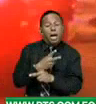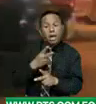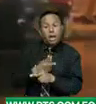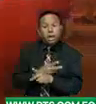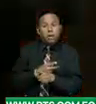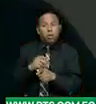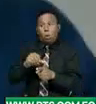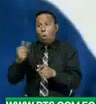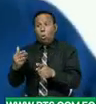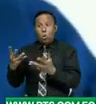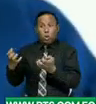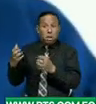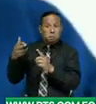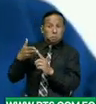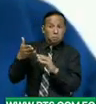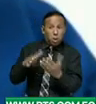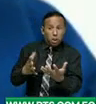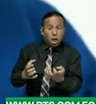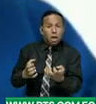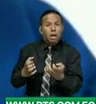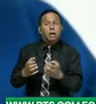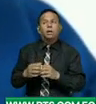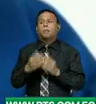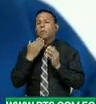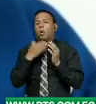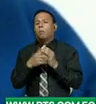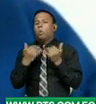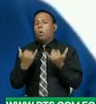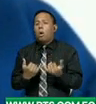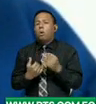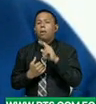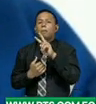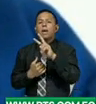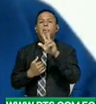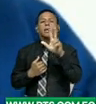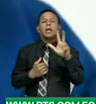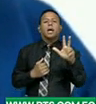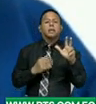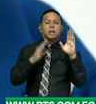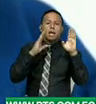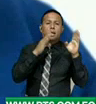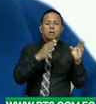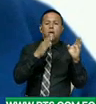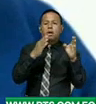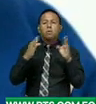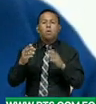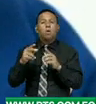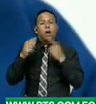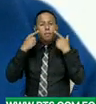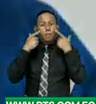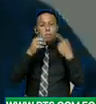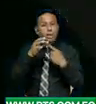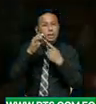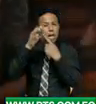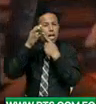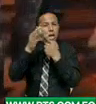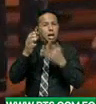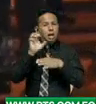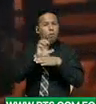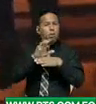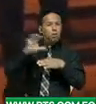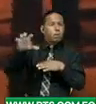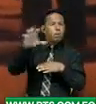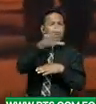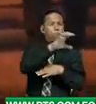tenemos al momento 23 atenciones de código plata a nivel de país que han sido efectivas lo ocurrido